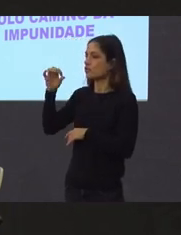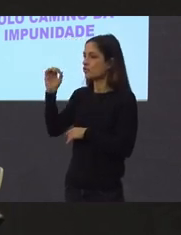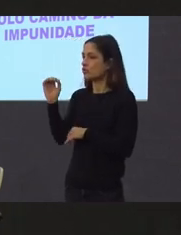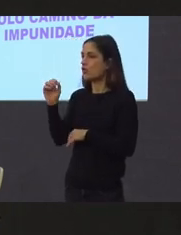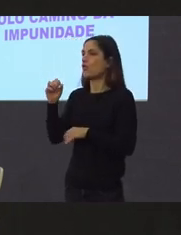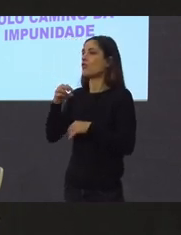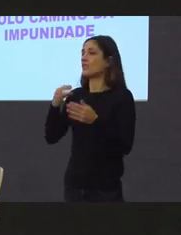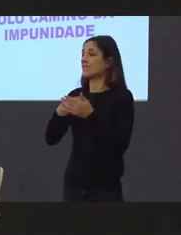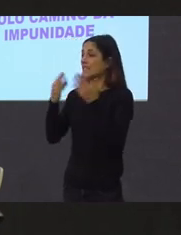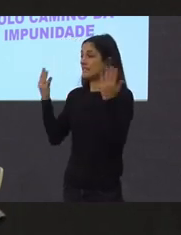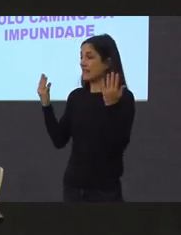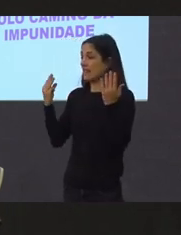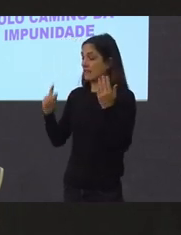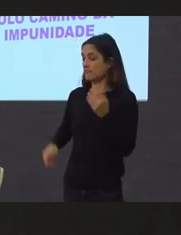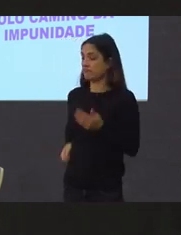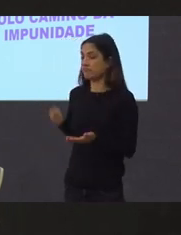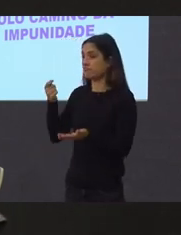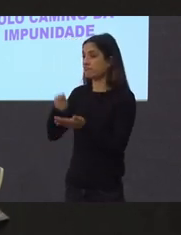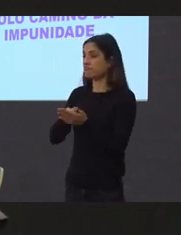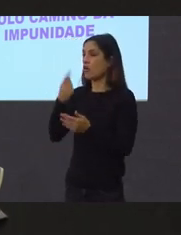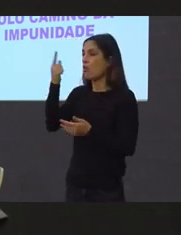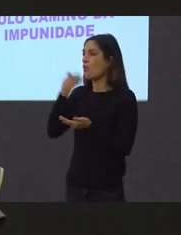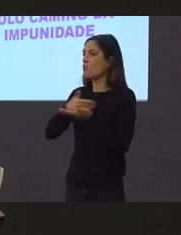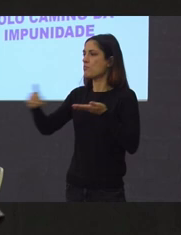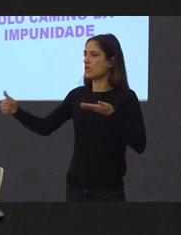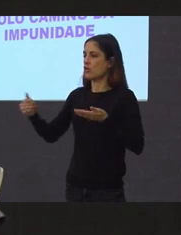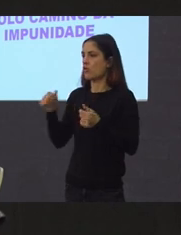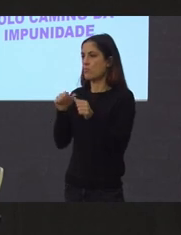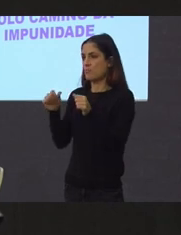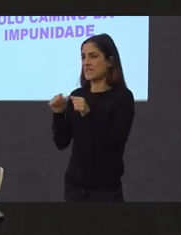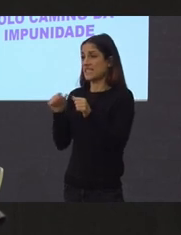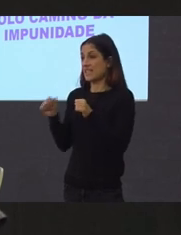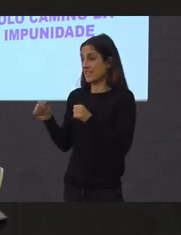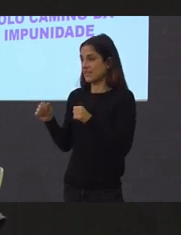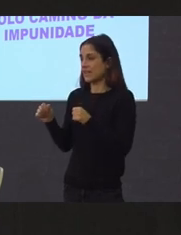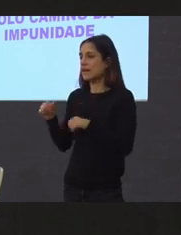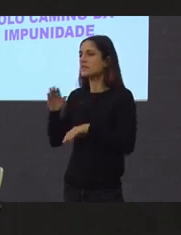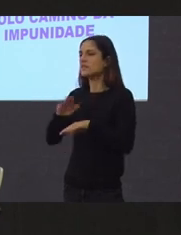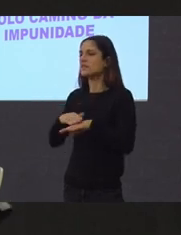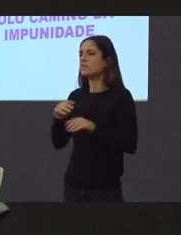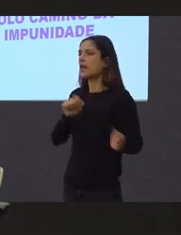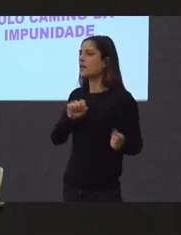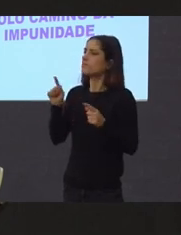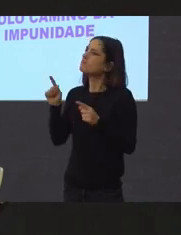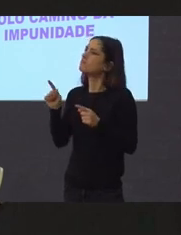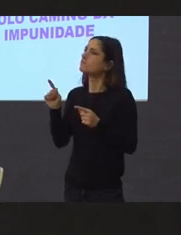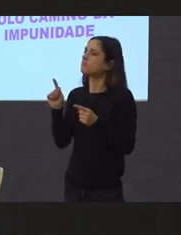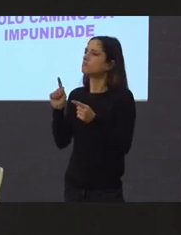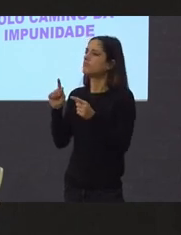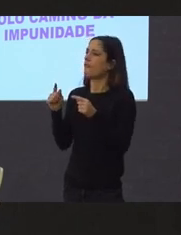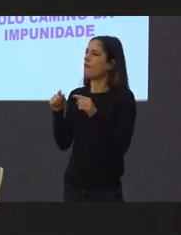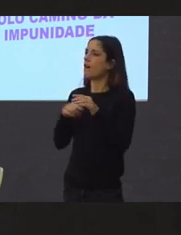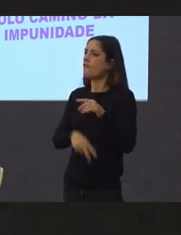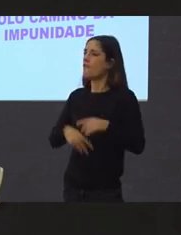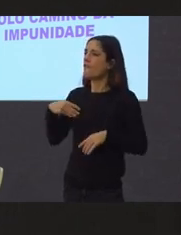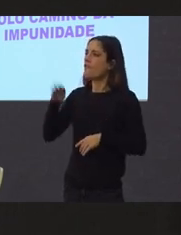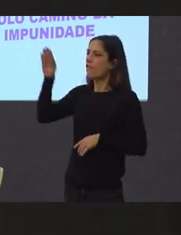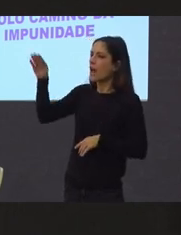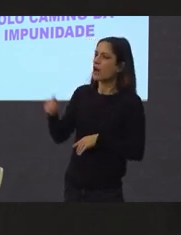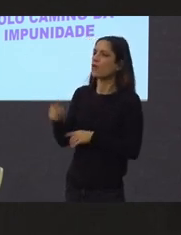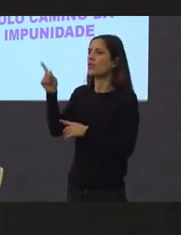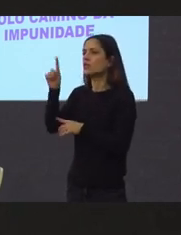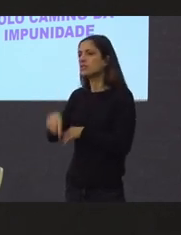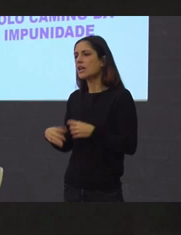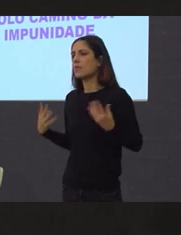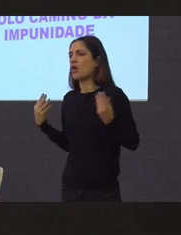puxo 1 millón de pesetas da época para a cruzada de Franco, intercedeu con Mussolini para